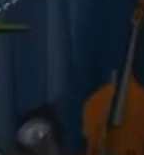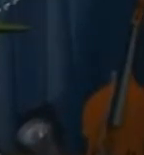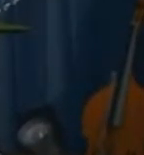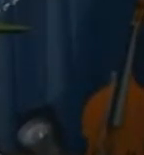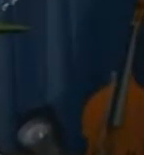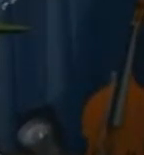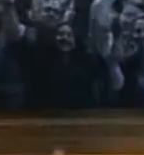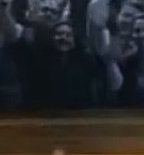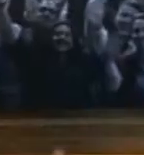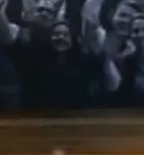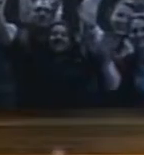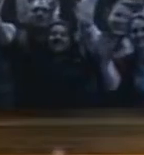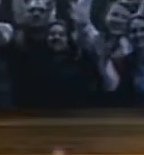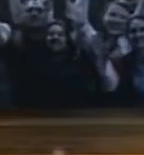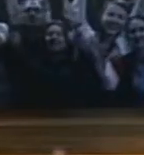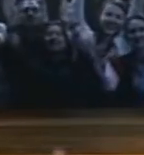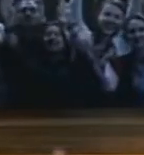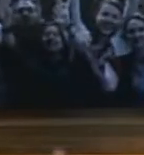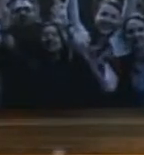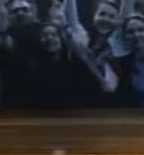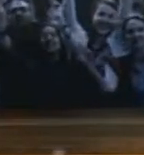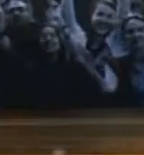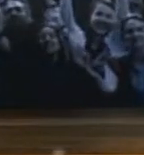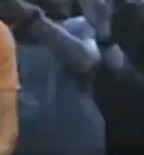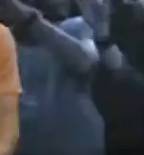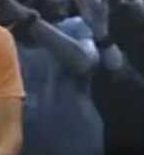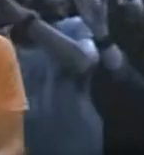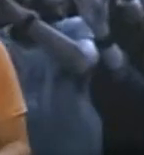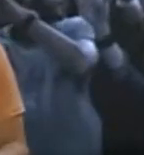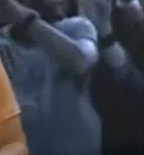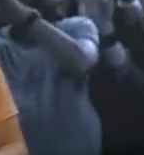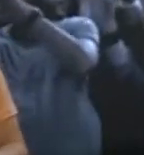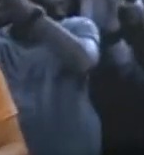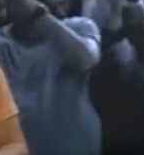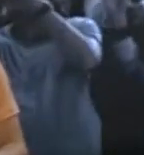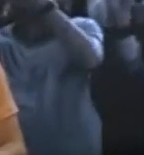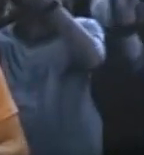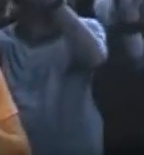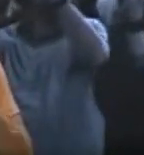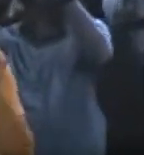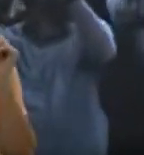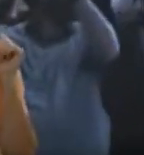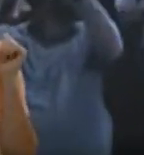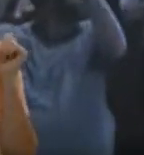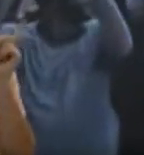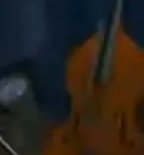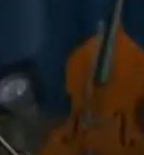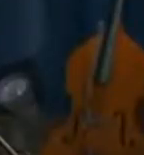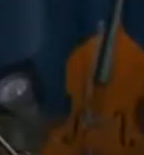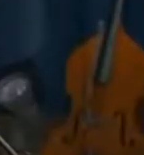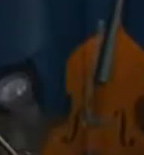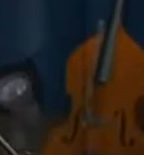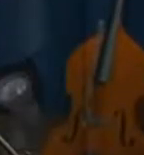Prohibido arrojar mi corazón. Papacito hermoso, bebé, te digo esta canción, escucha.